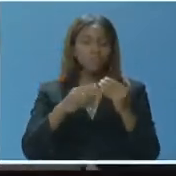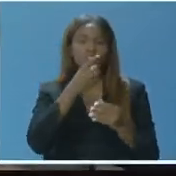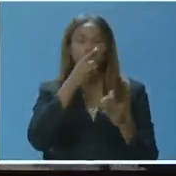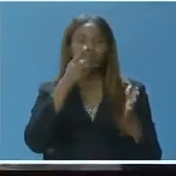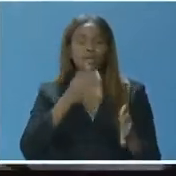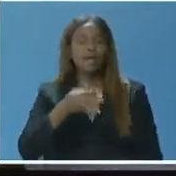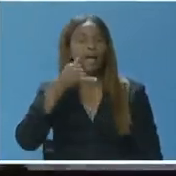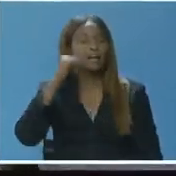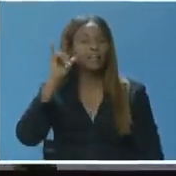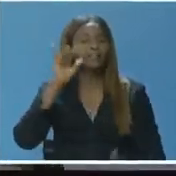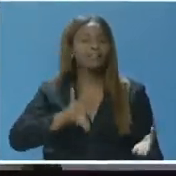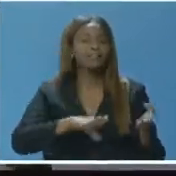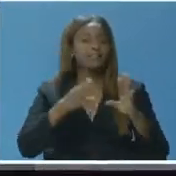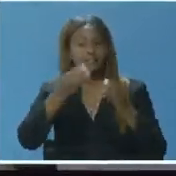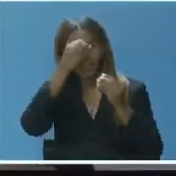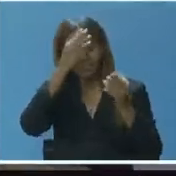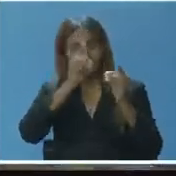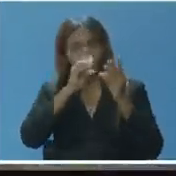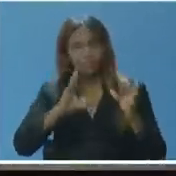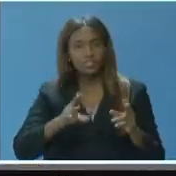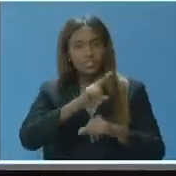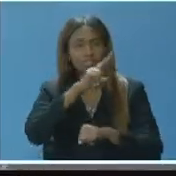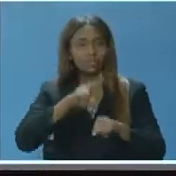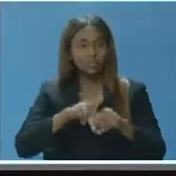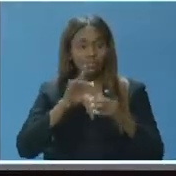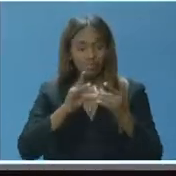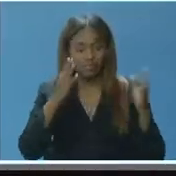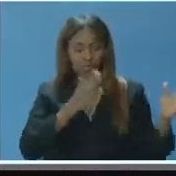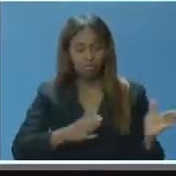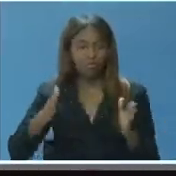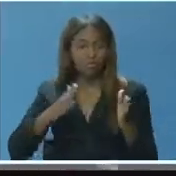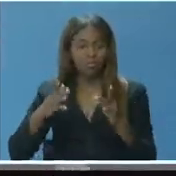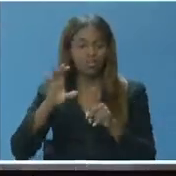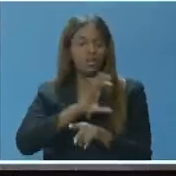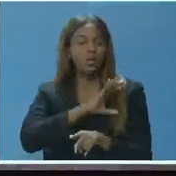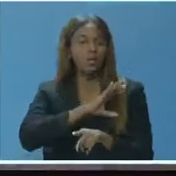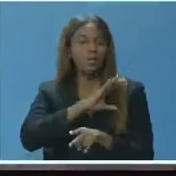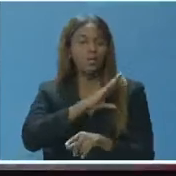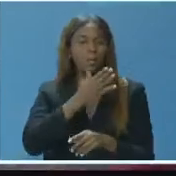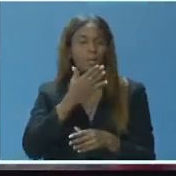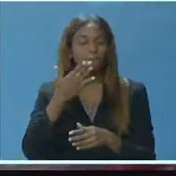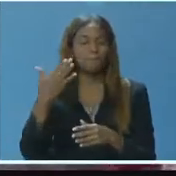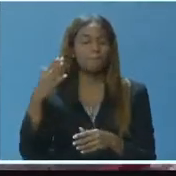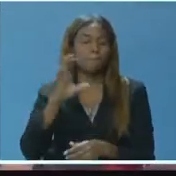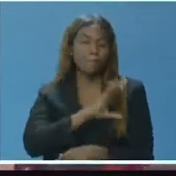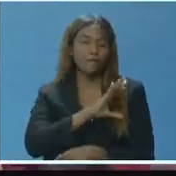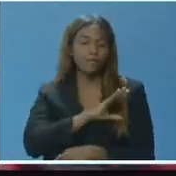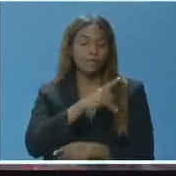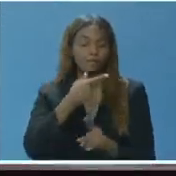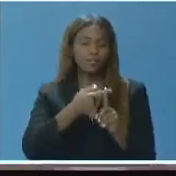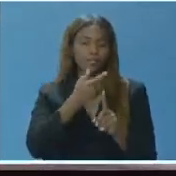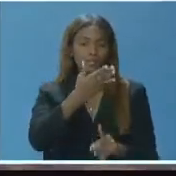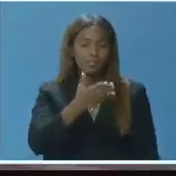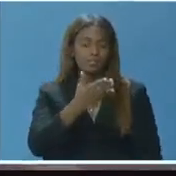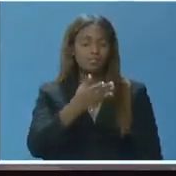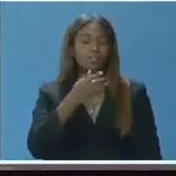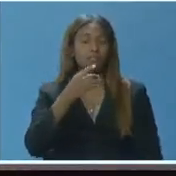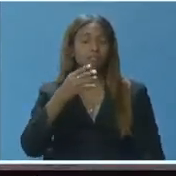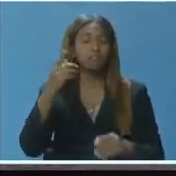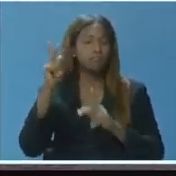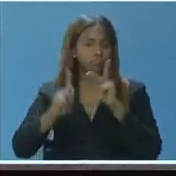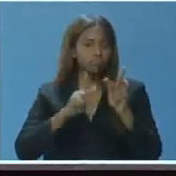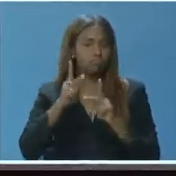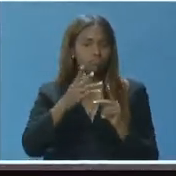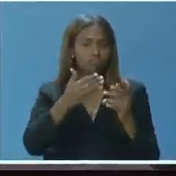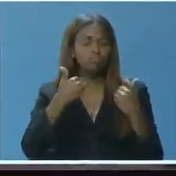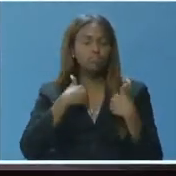día de ayer, según informó el director nacional de Orden y Seguridad del Cuerpo Policial de Carabineros, Esteban Díaz. Según medios locales, el